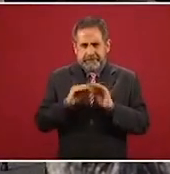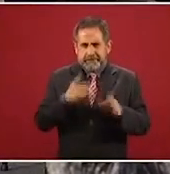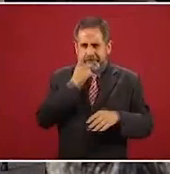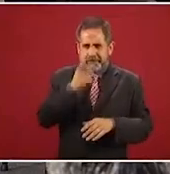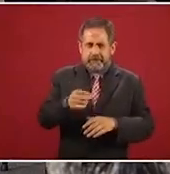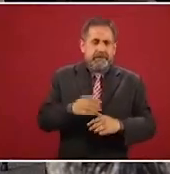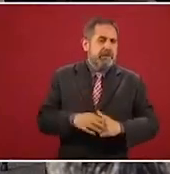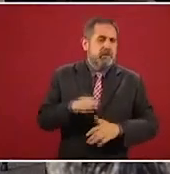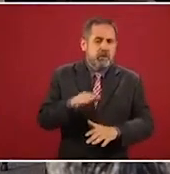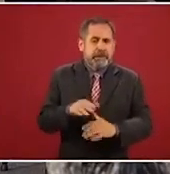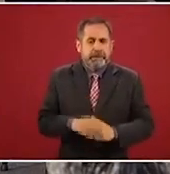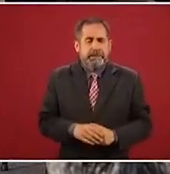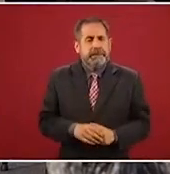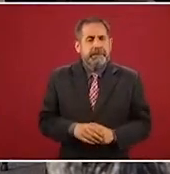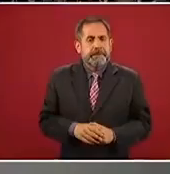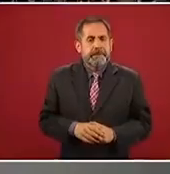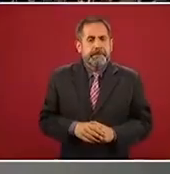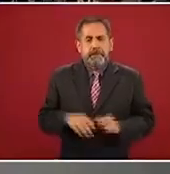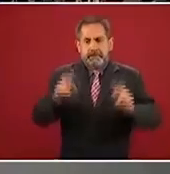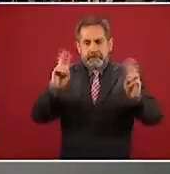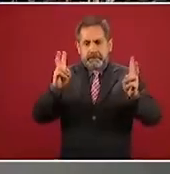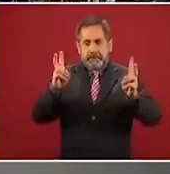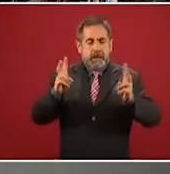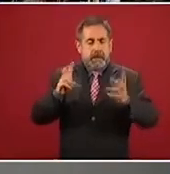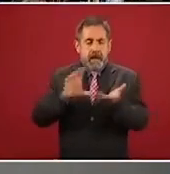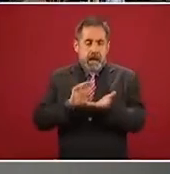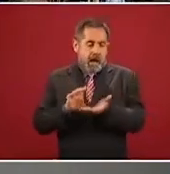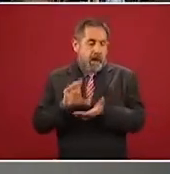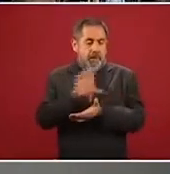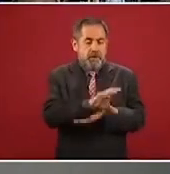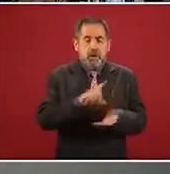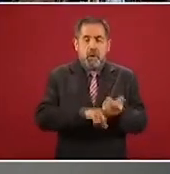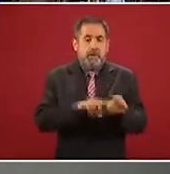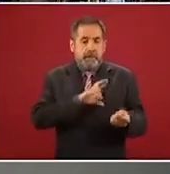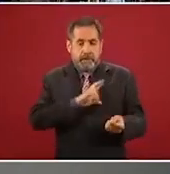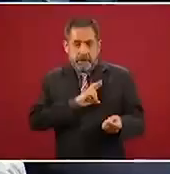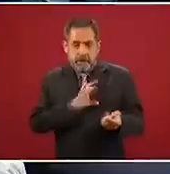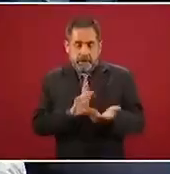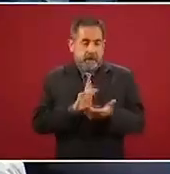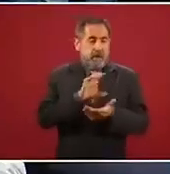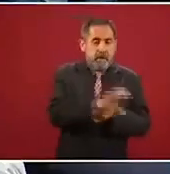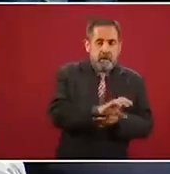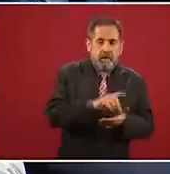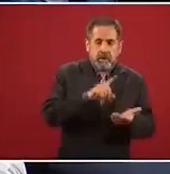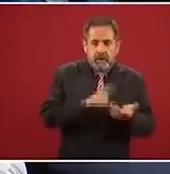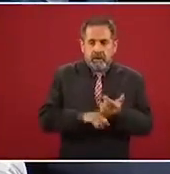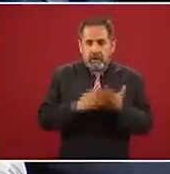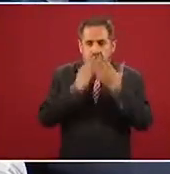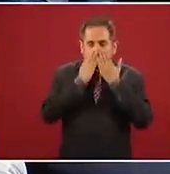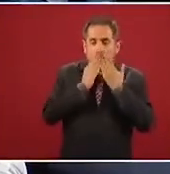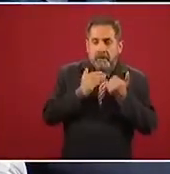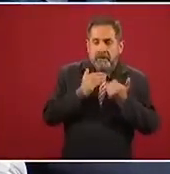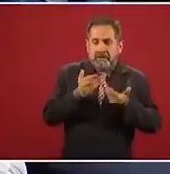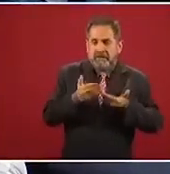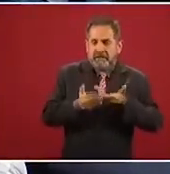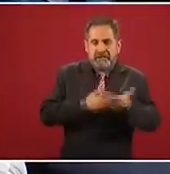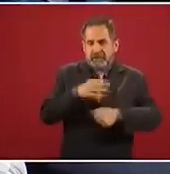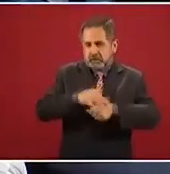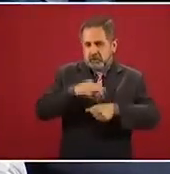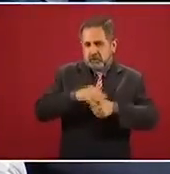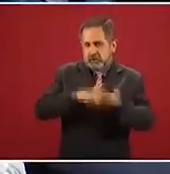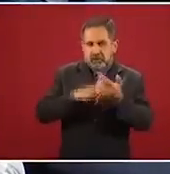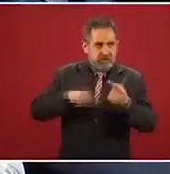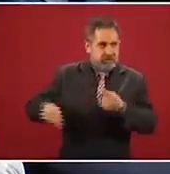a este tema de la inversión privada y la carencia de servicios en el país,